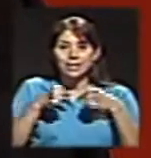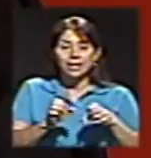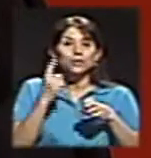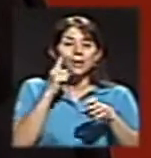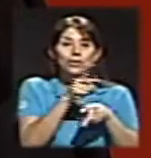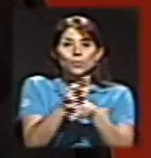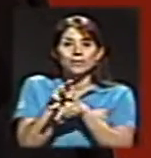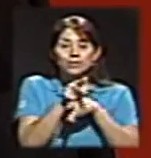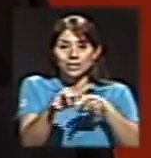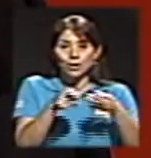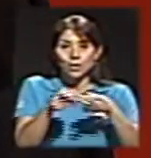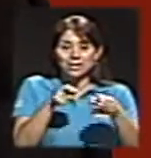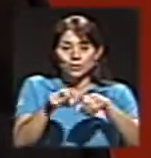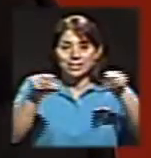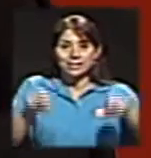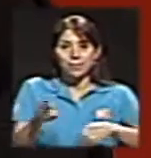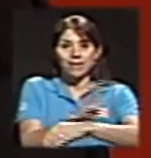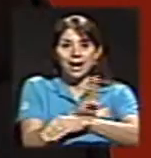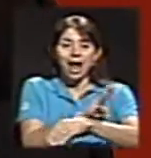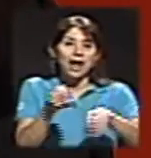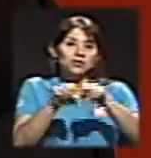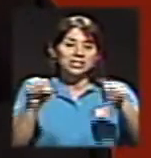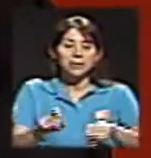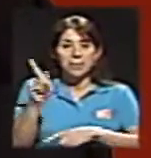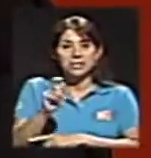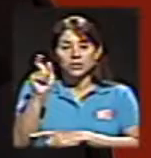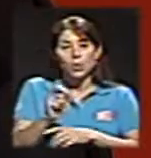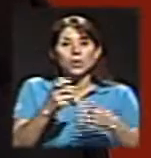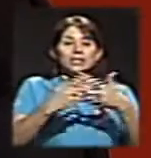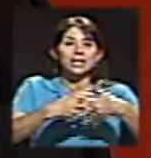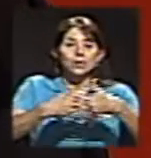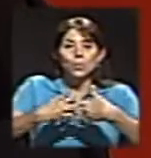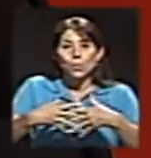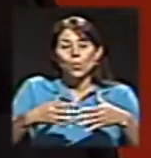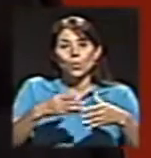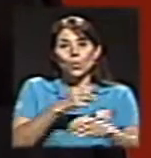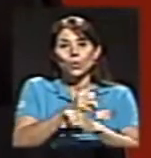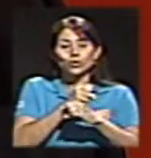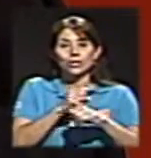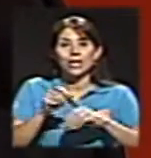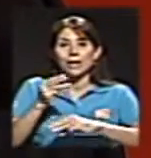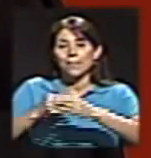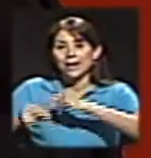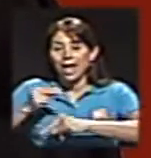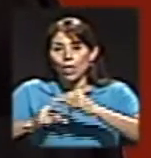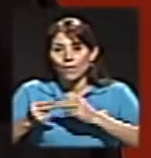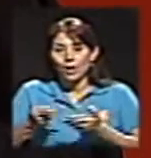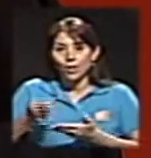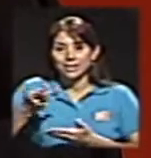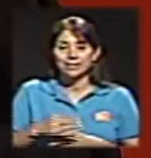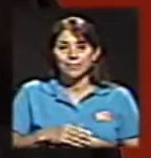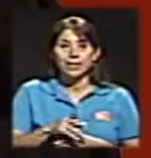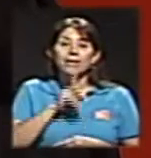regulación prudencial del sistema bancario, del sistema de pensiones, de las compañías de seguros y del mercado de valores. En realidad lo que estamos tratando de